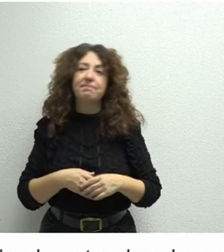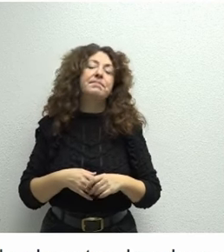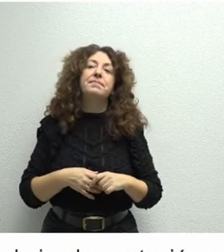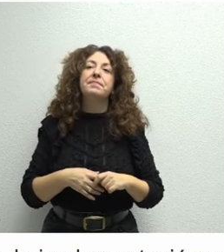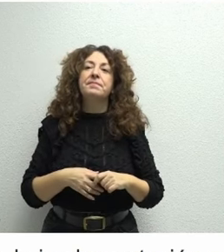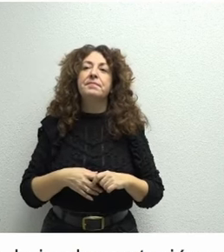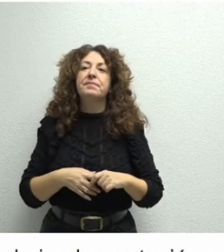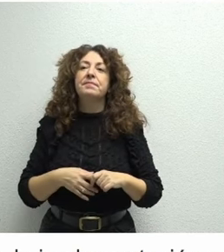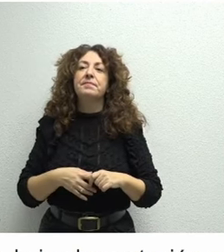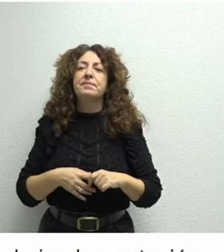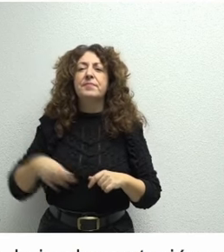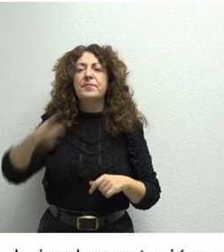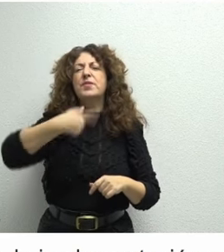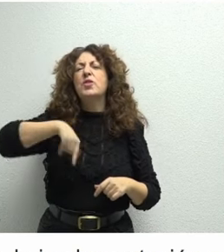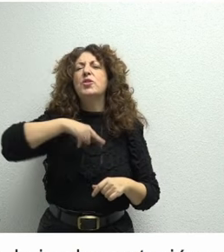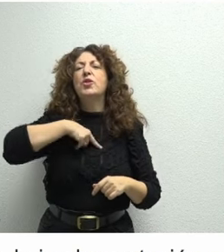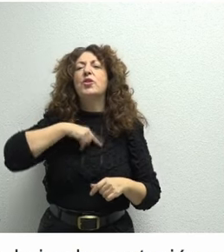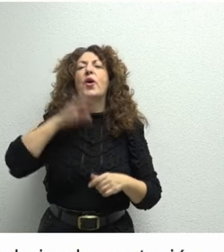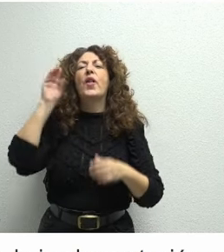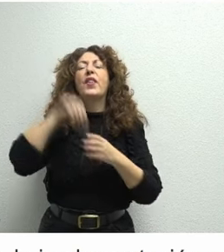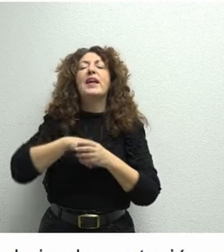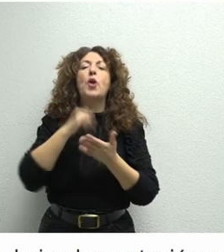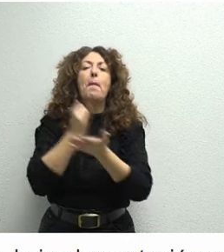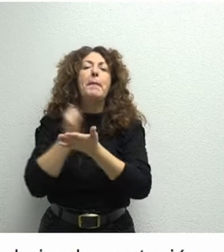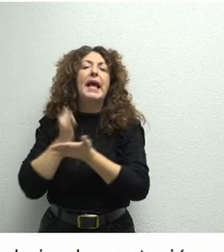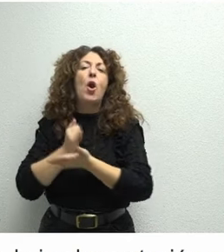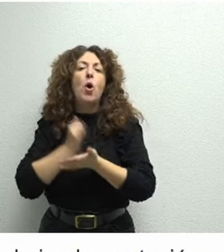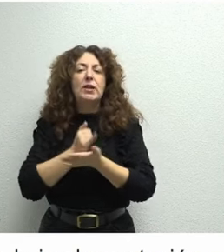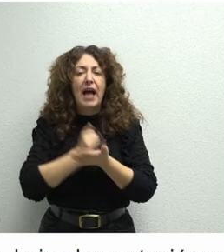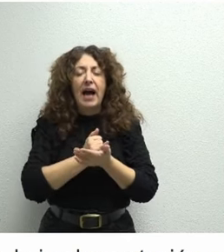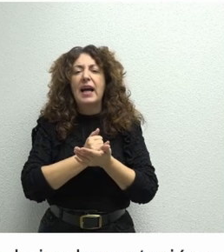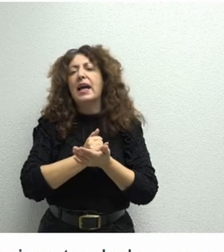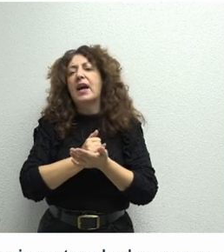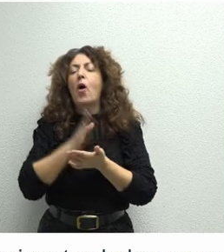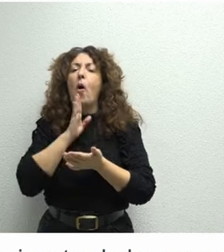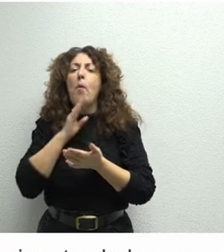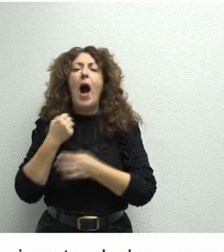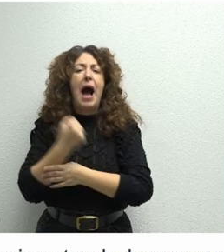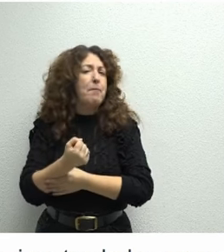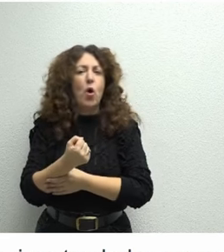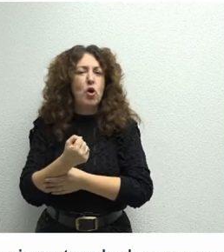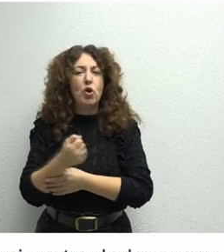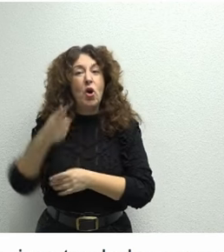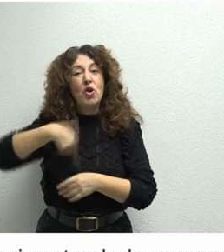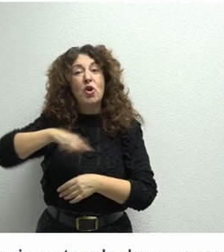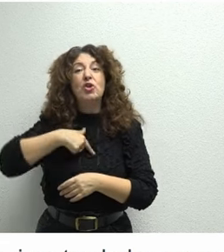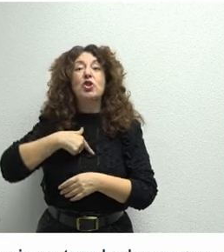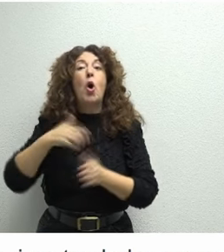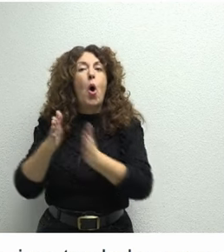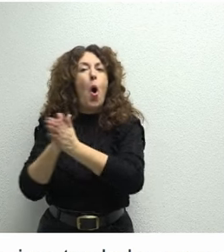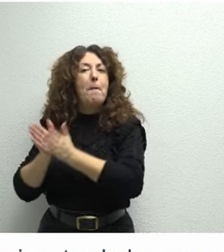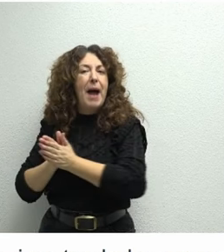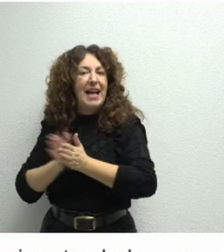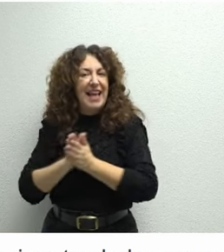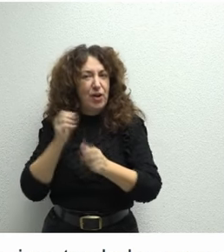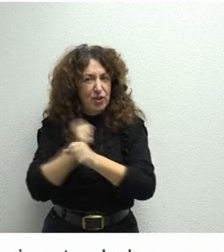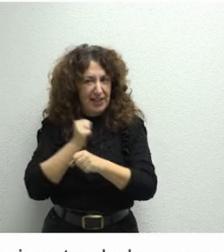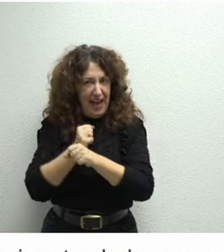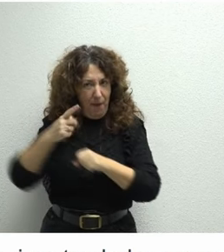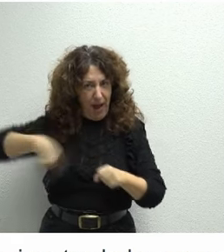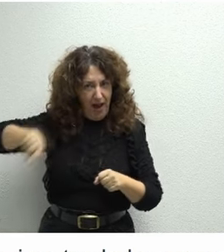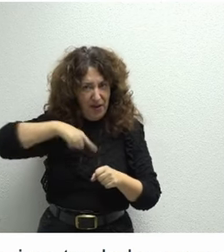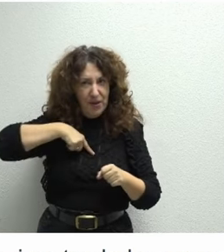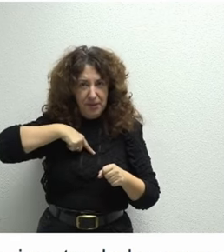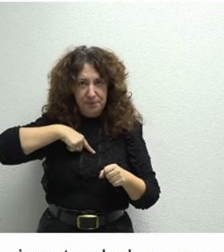em nosotros no estamos dentro del pilotaje con buenos apoyos como tal vale eh pero somos compañeros de trabajo vale Yo sí que he